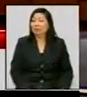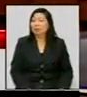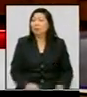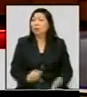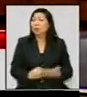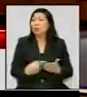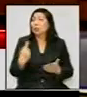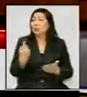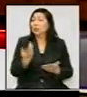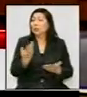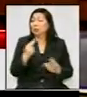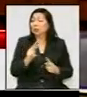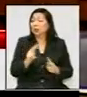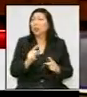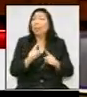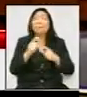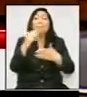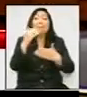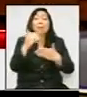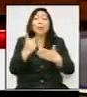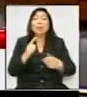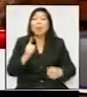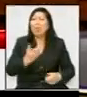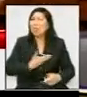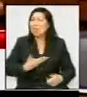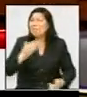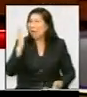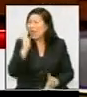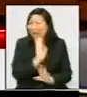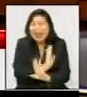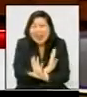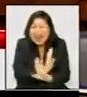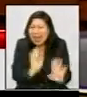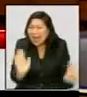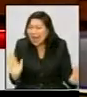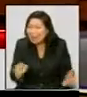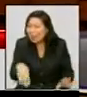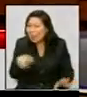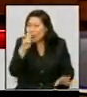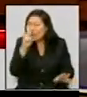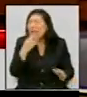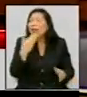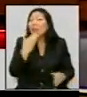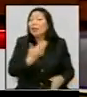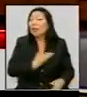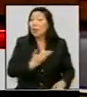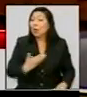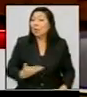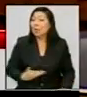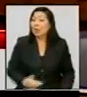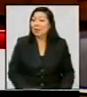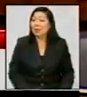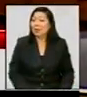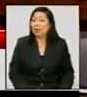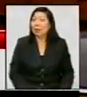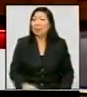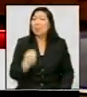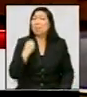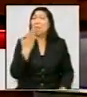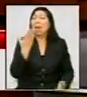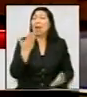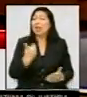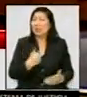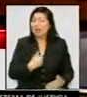dedica a ver encuestas y no gobierna nada, porque en este país quien gobierna es la oligarquía